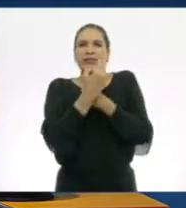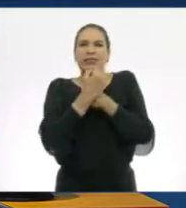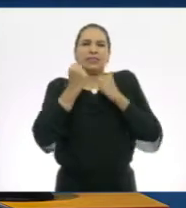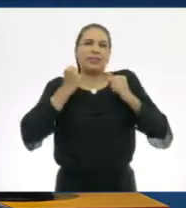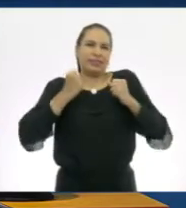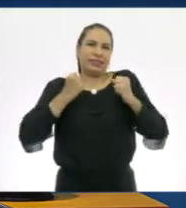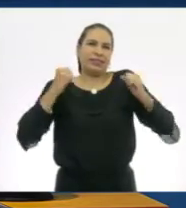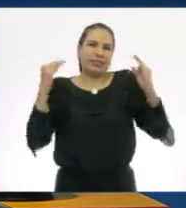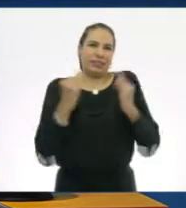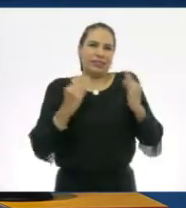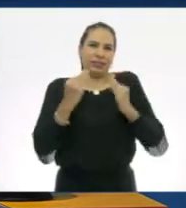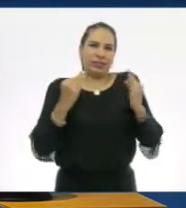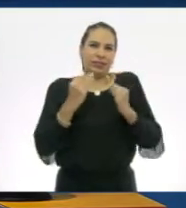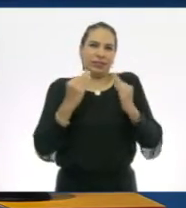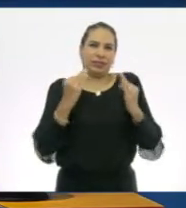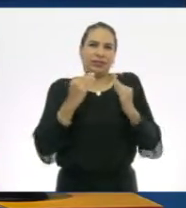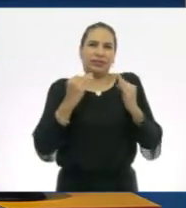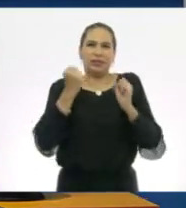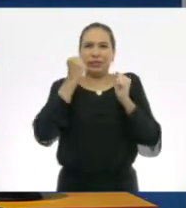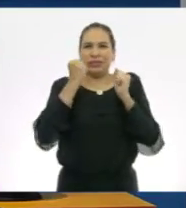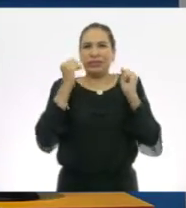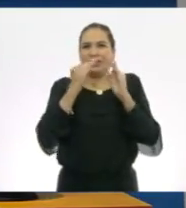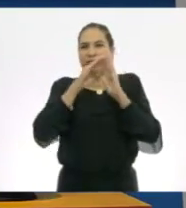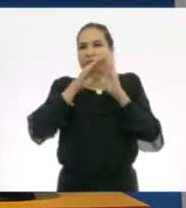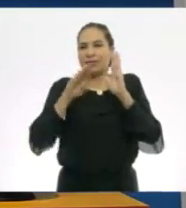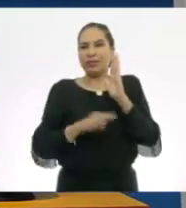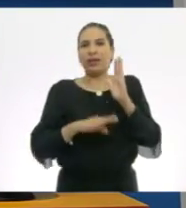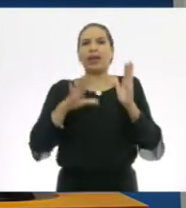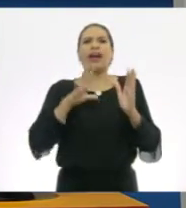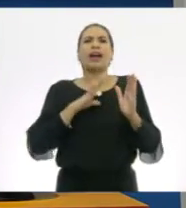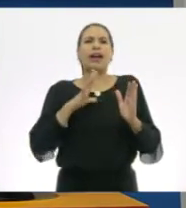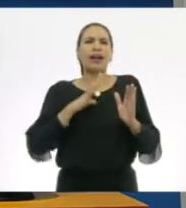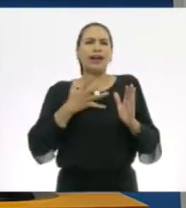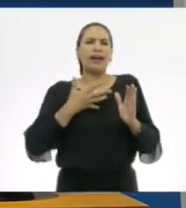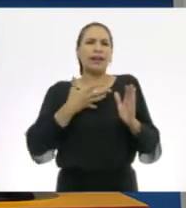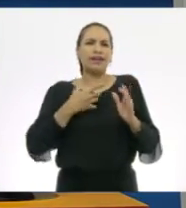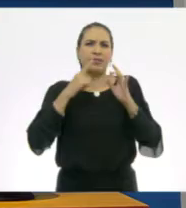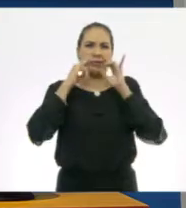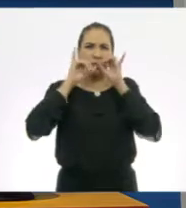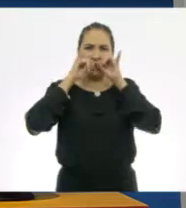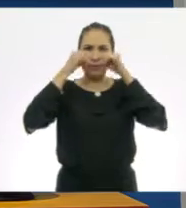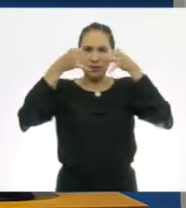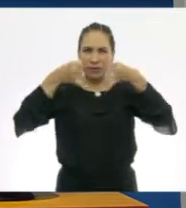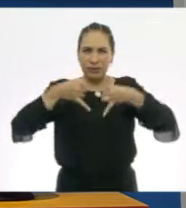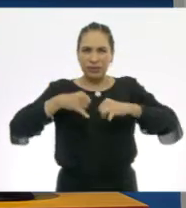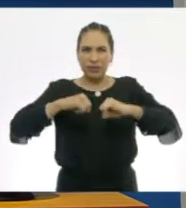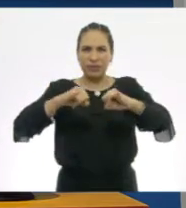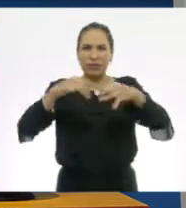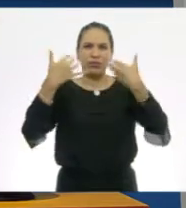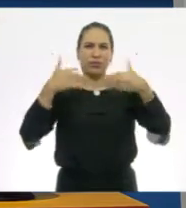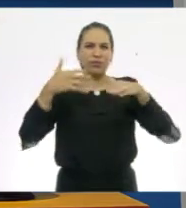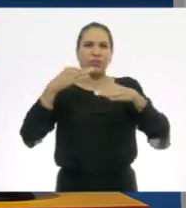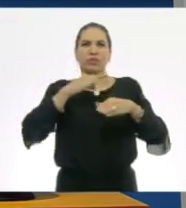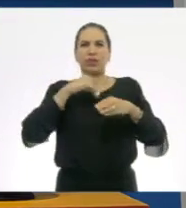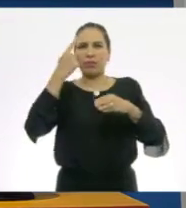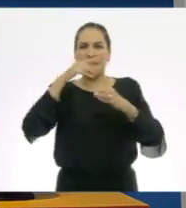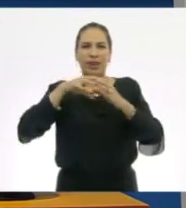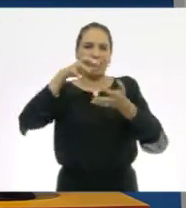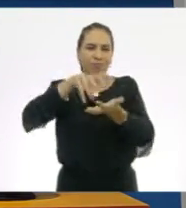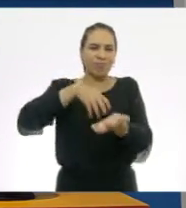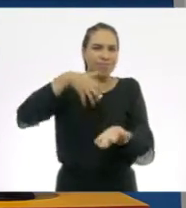altas temperaturas muy bajas. Tenían unos grandes colmillos que les permitían